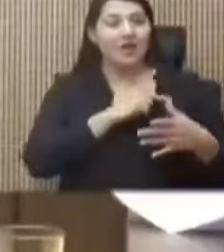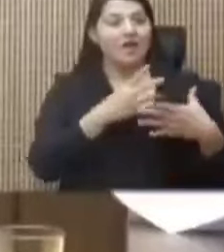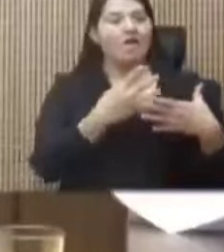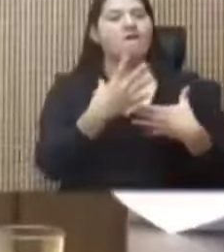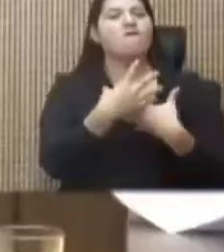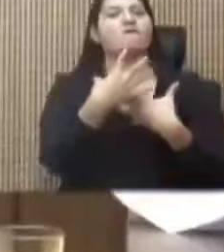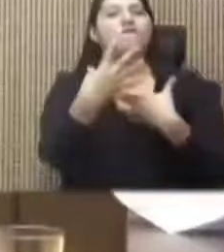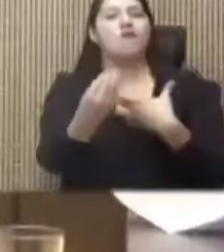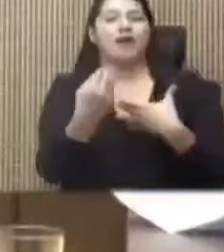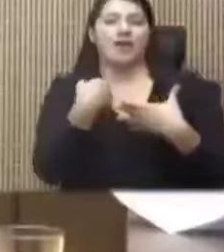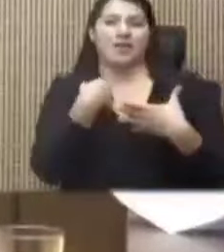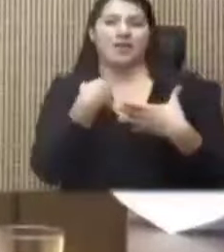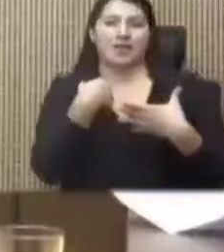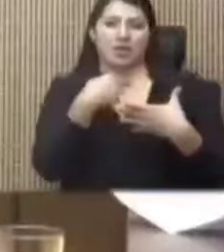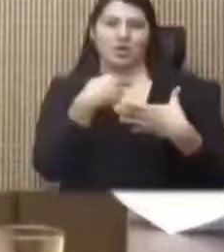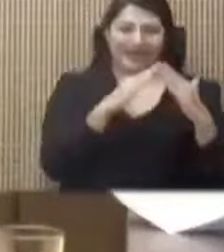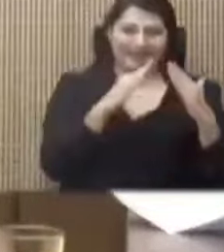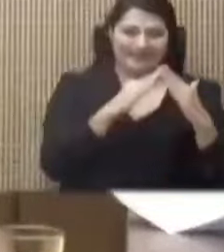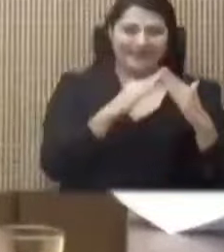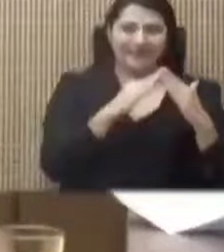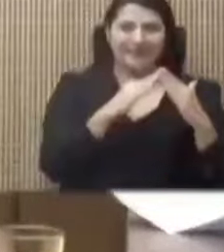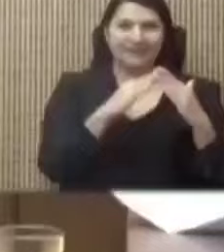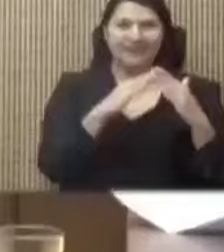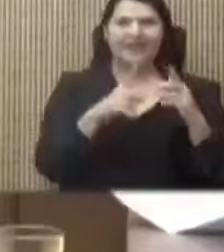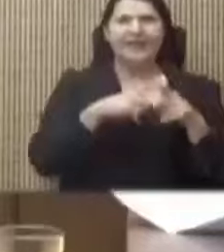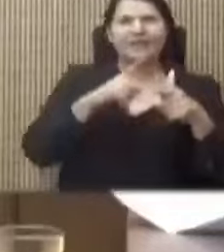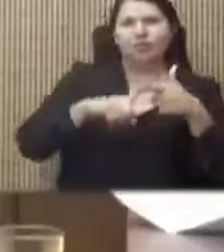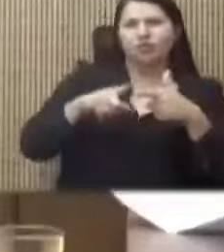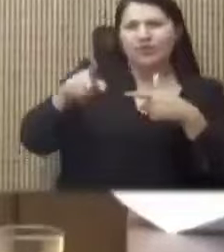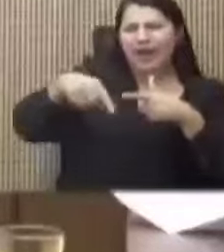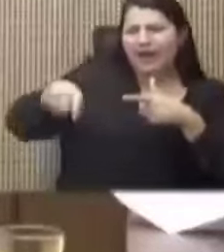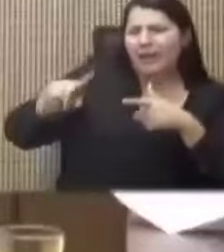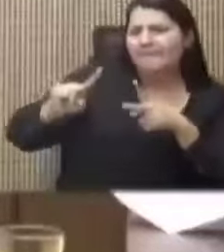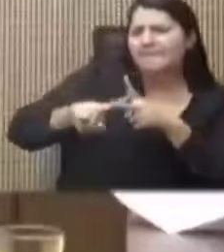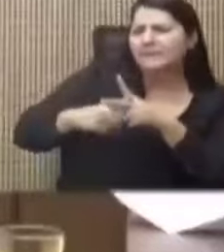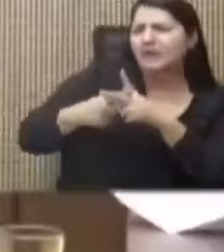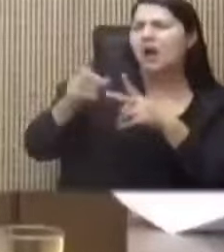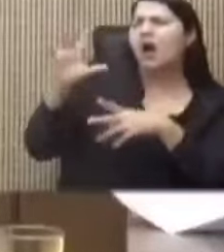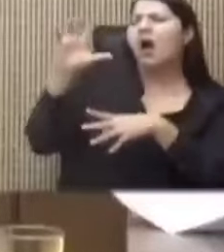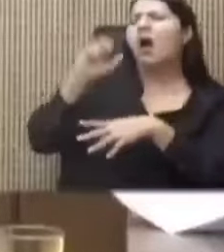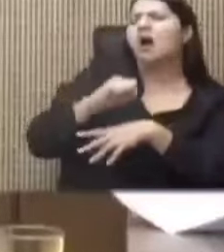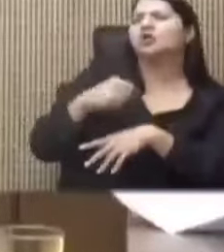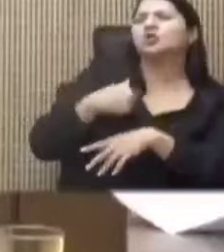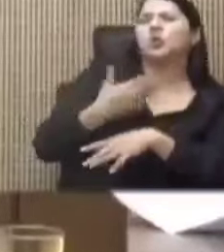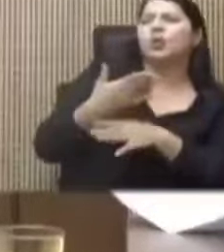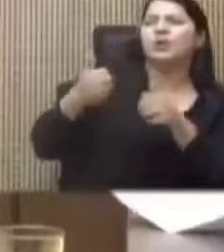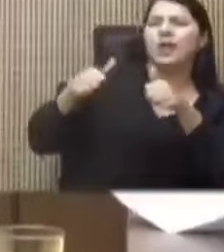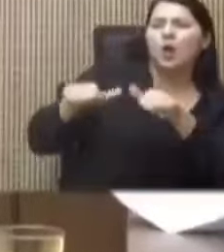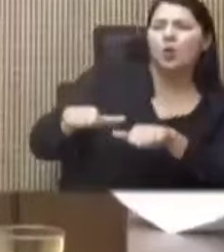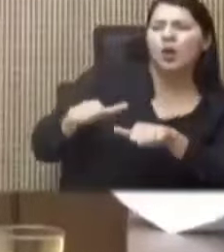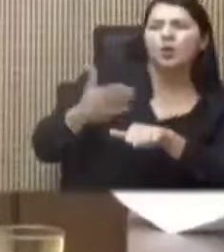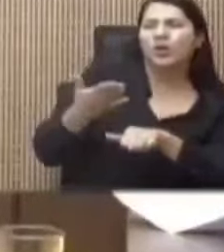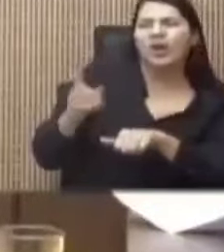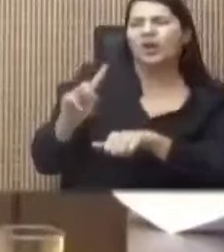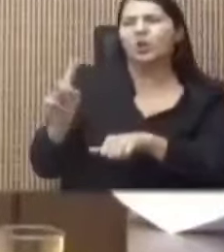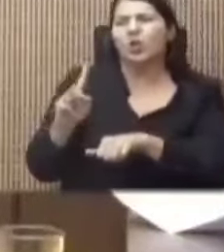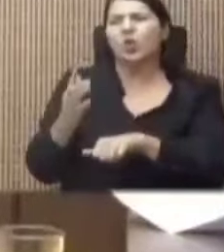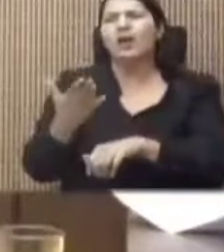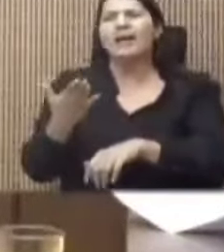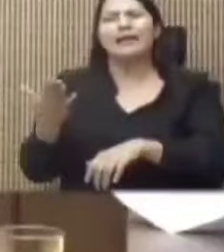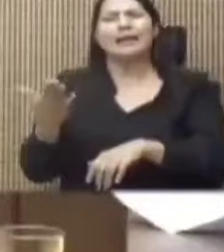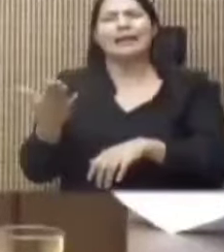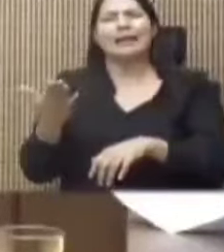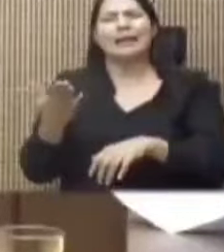criado, o qué, en qué sí estamos de acuerdo y en qué no, qué atributos de mi personalidad más valoro. Entonces es todo un trabajo